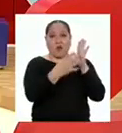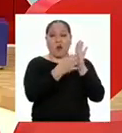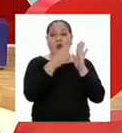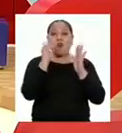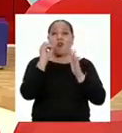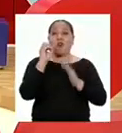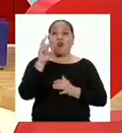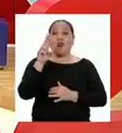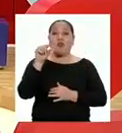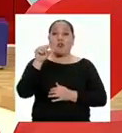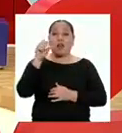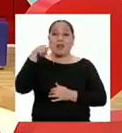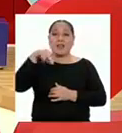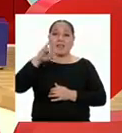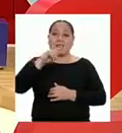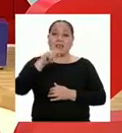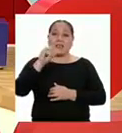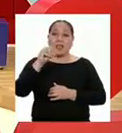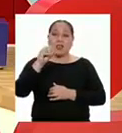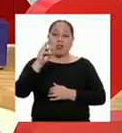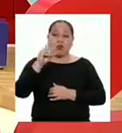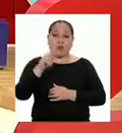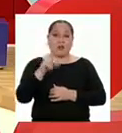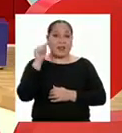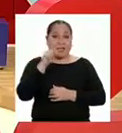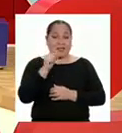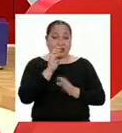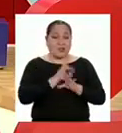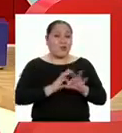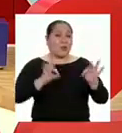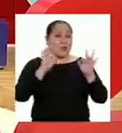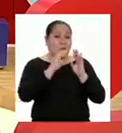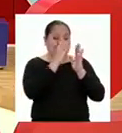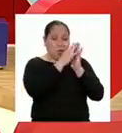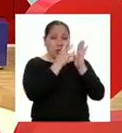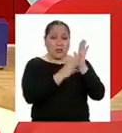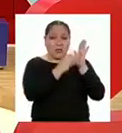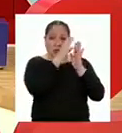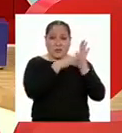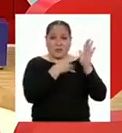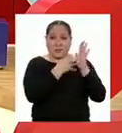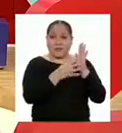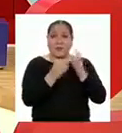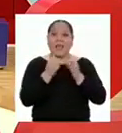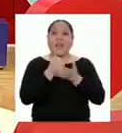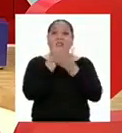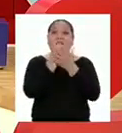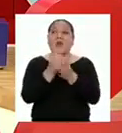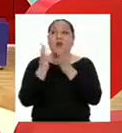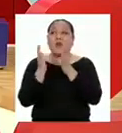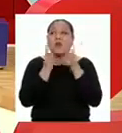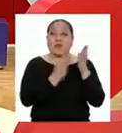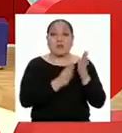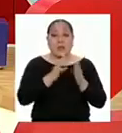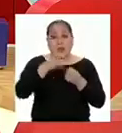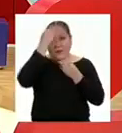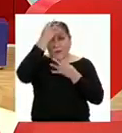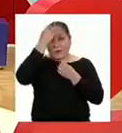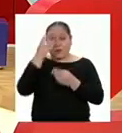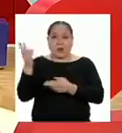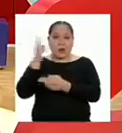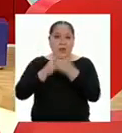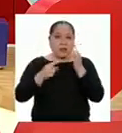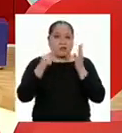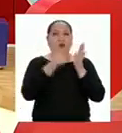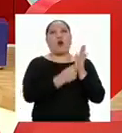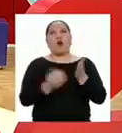Además, es importante recordar que los organizadores gráficos son importantes, porque además de ayudarnos a organizar la información leída, podemos regresar a